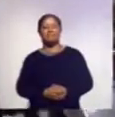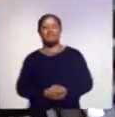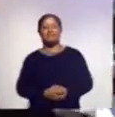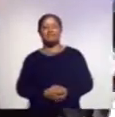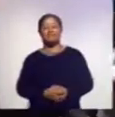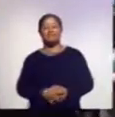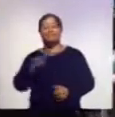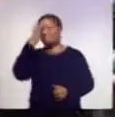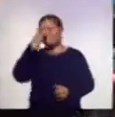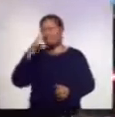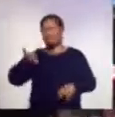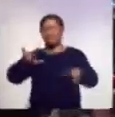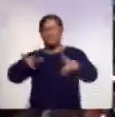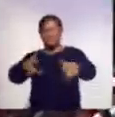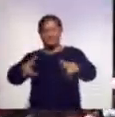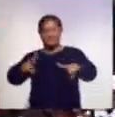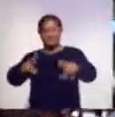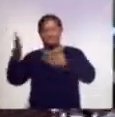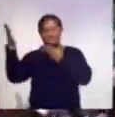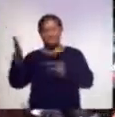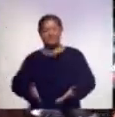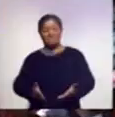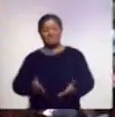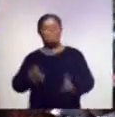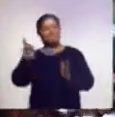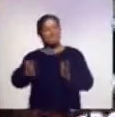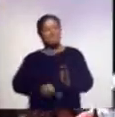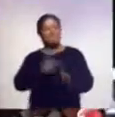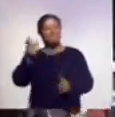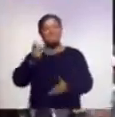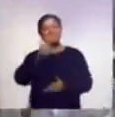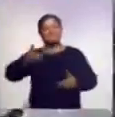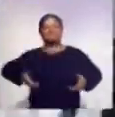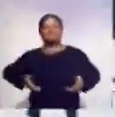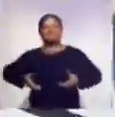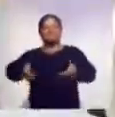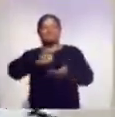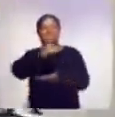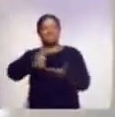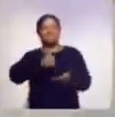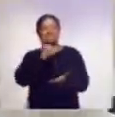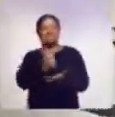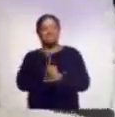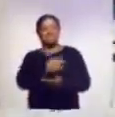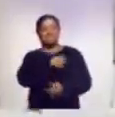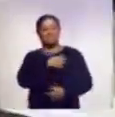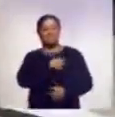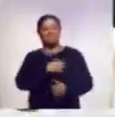La magia de los títeres se hizo presente una vez más por calles de la ciudad capital.